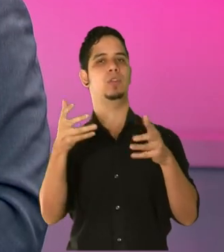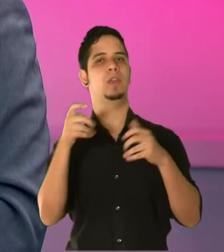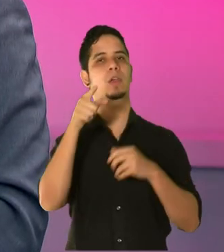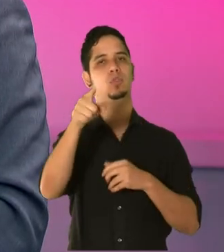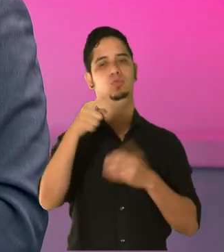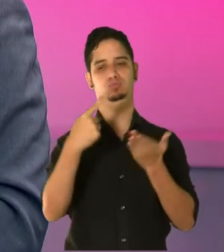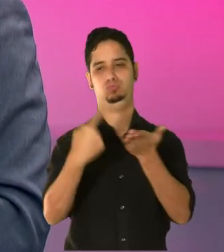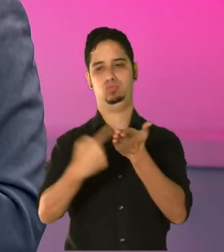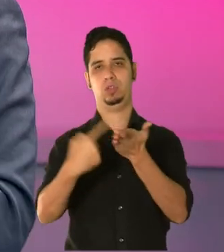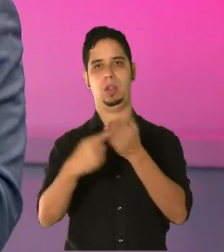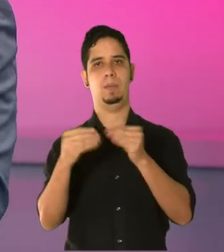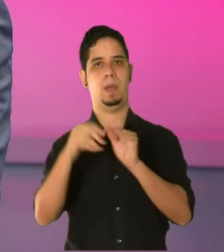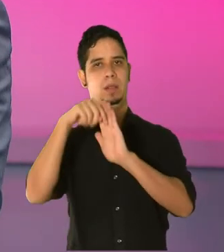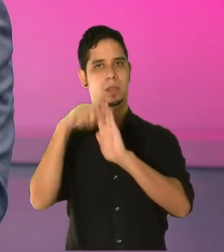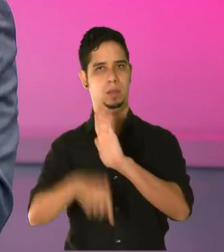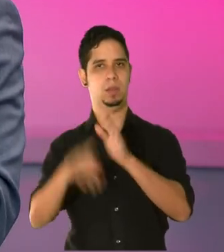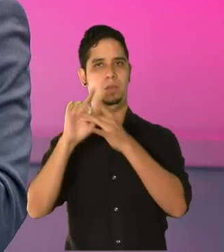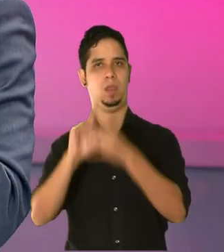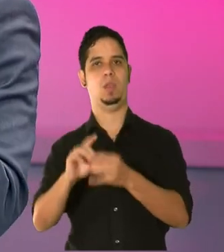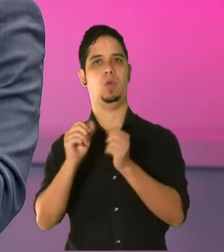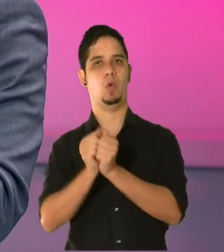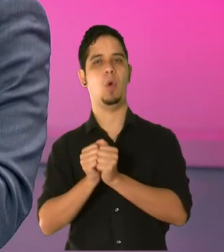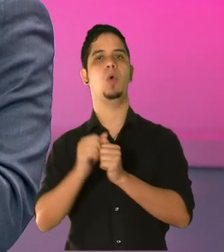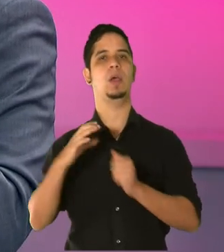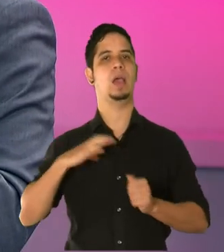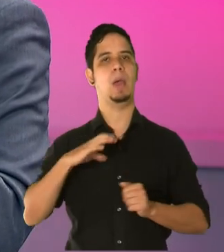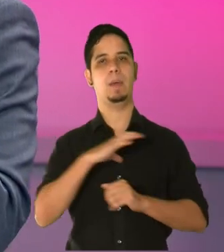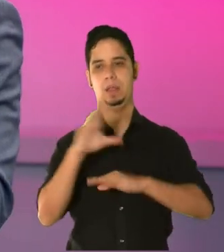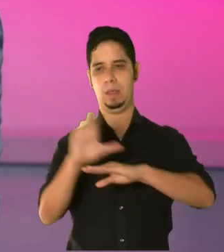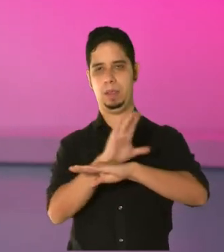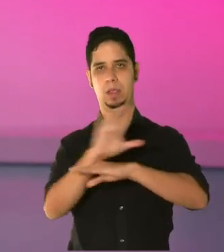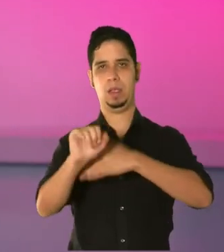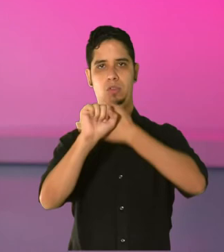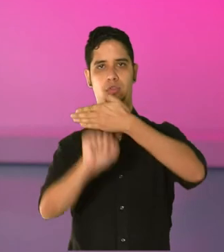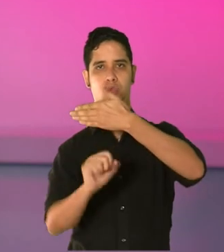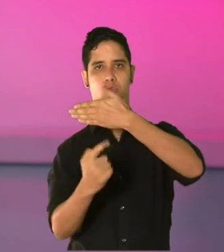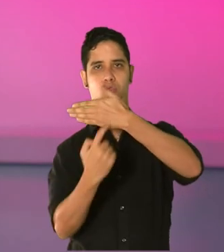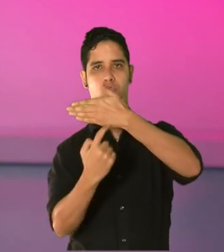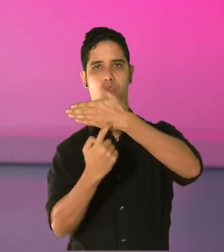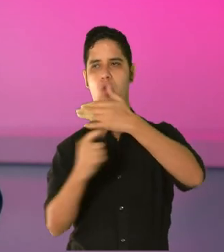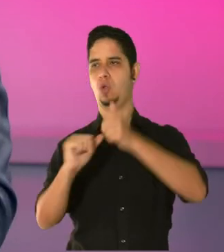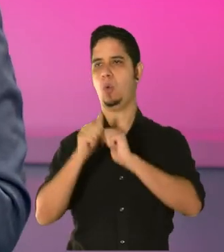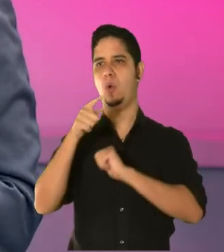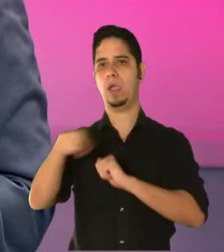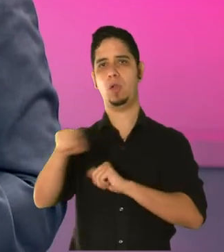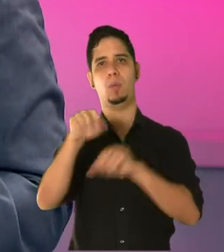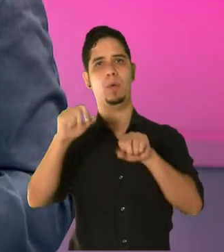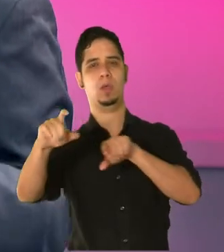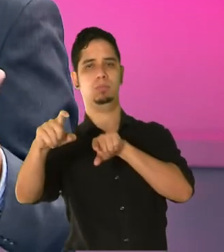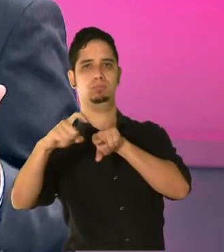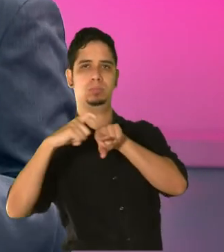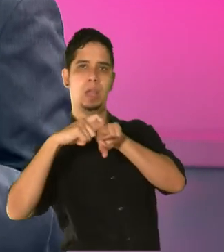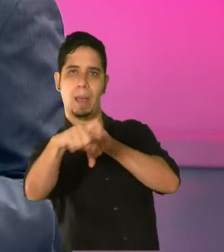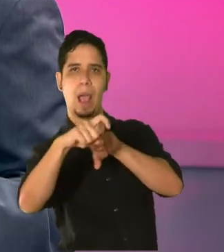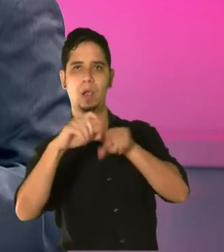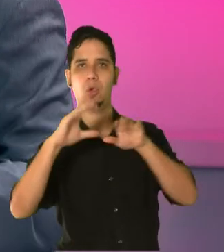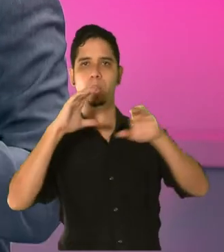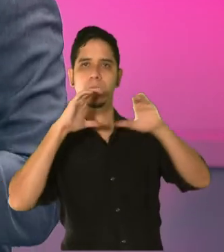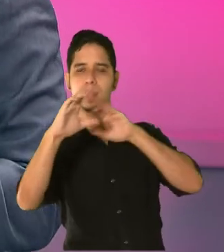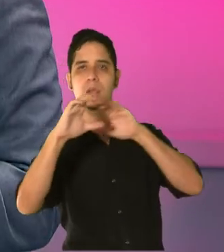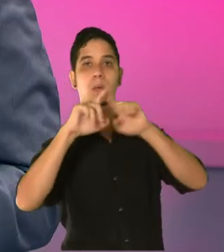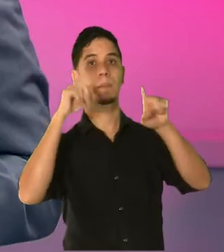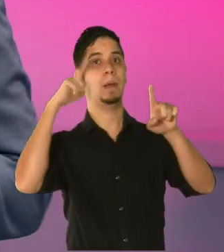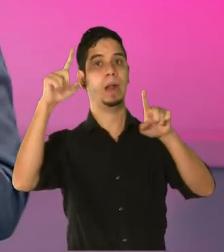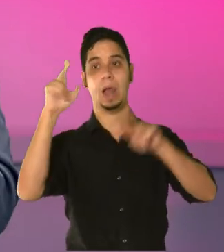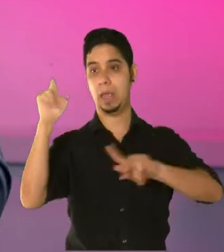la cámara de comercio del sur sobre cómo se pueden comunicar y los seminarios y talleres que tienen pendientes para que la persona aquella persona que vive en la